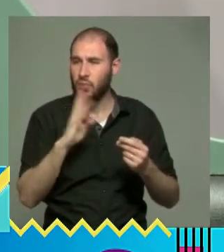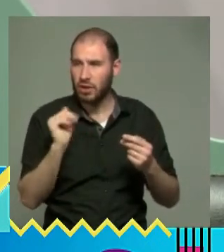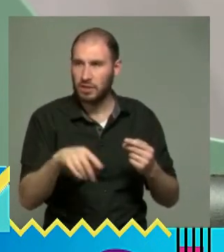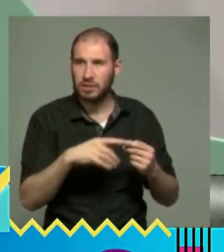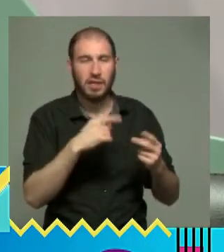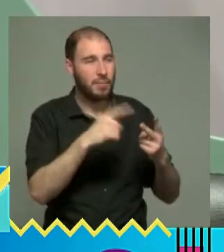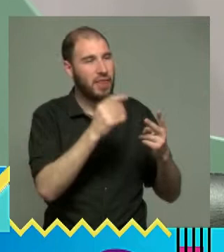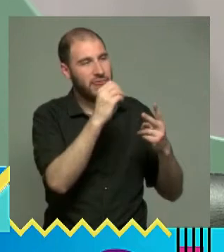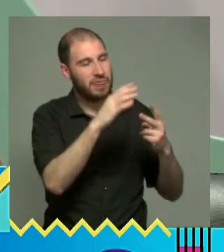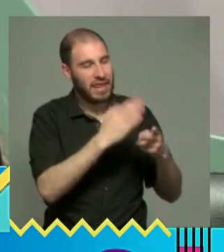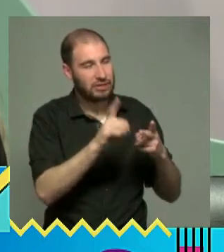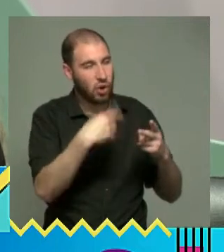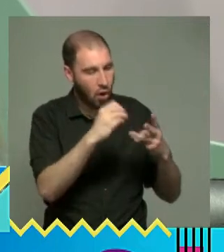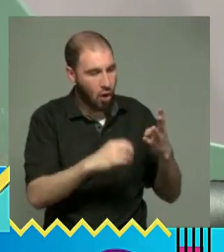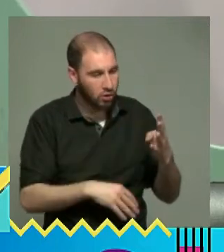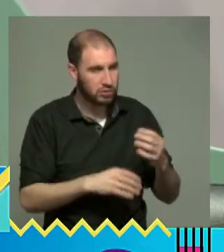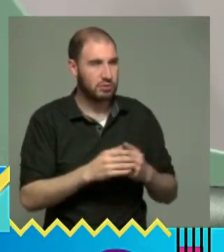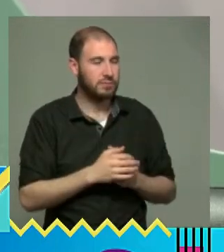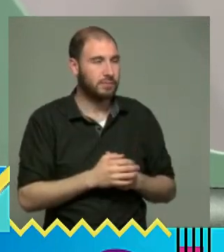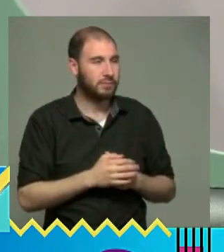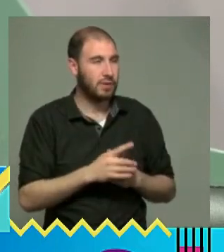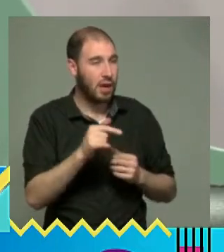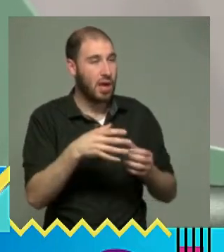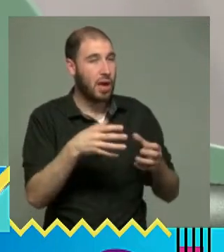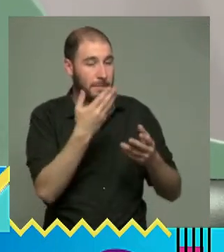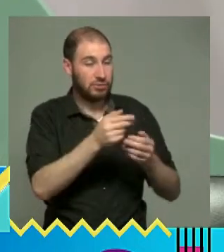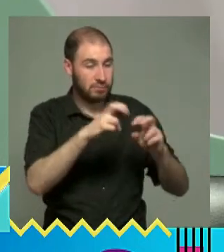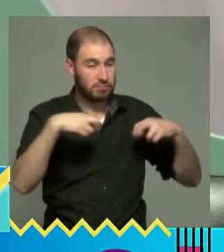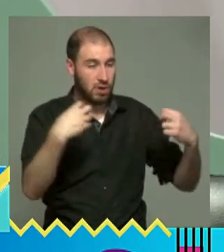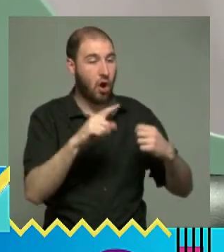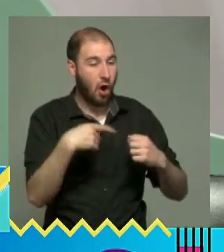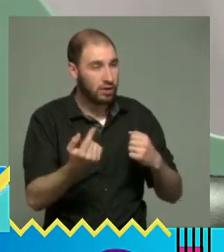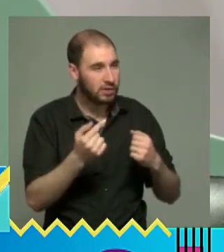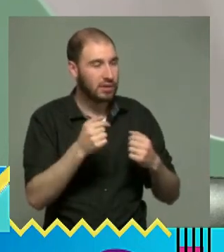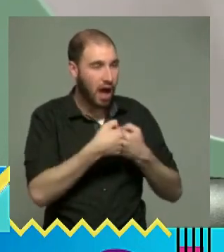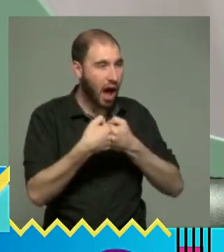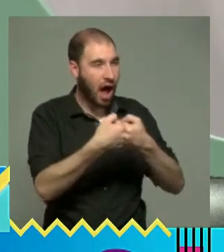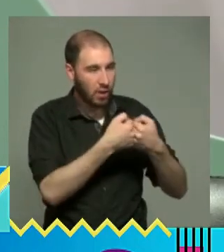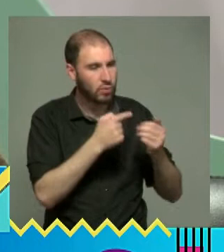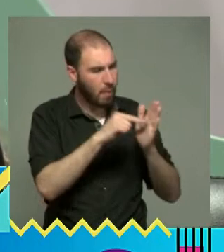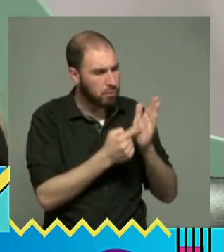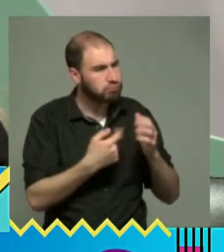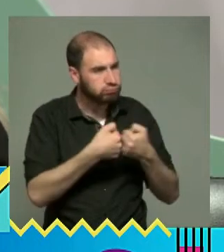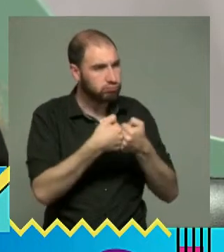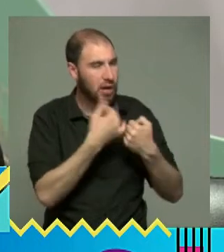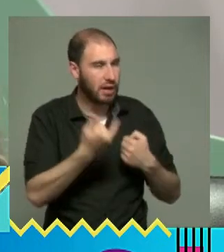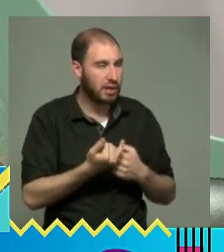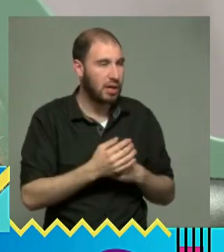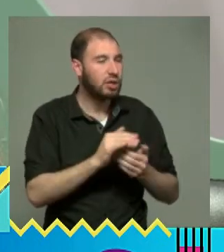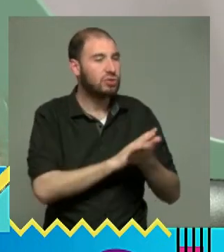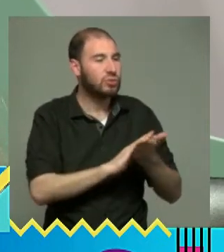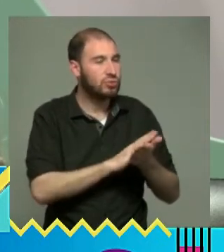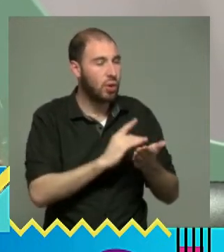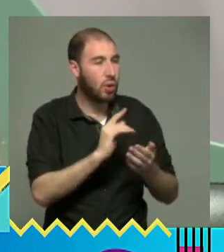hablando de los demás derechos. Acá con los demás panelistas hemos estado en acuerdo en muchos puntos que una de las